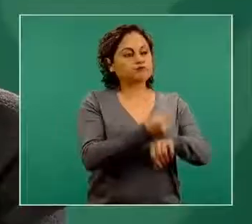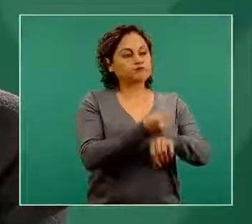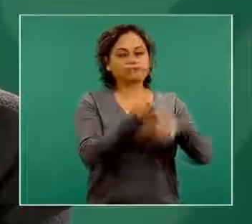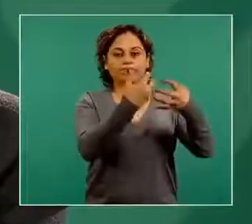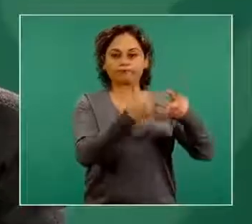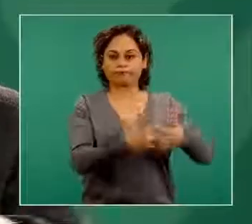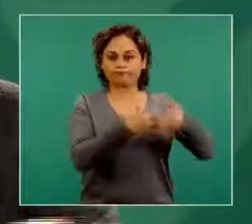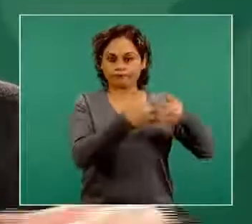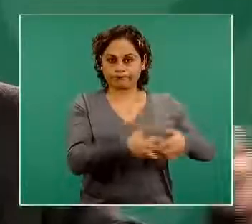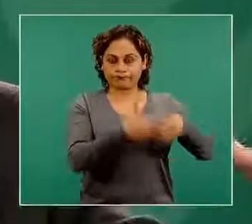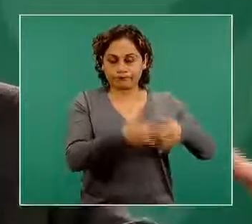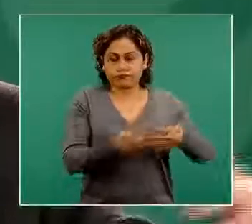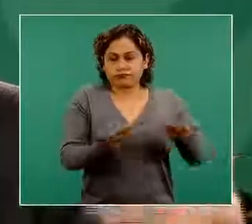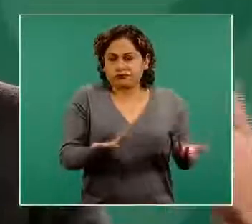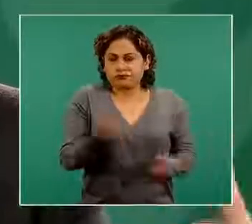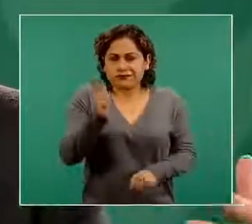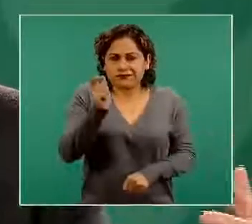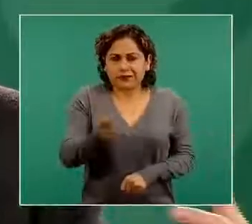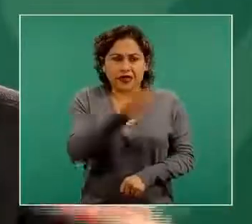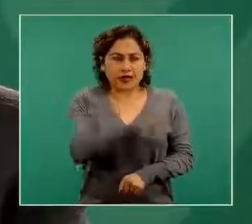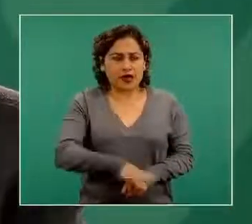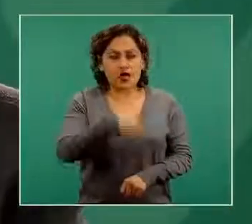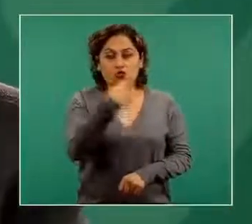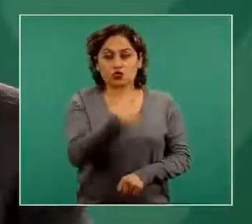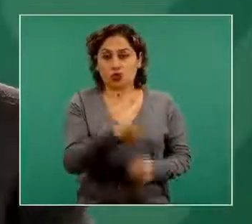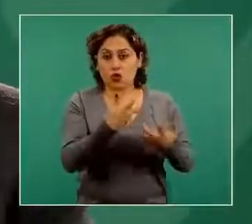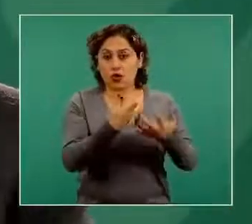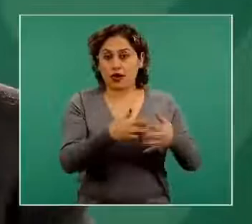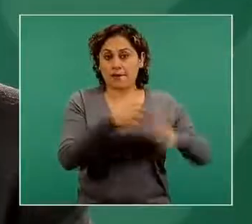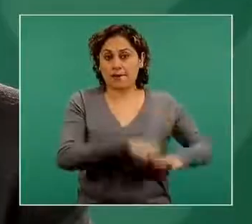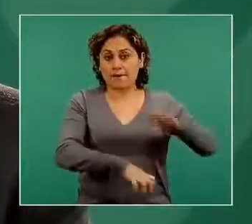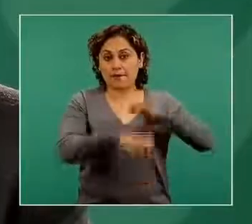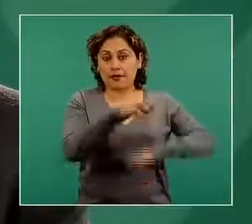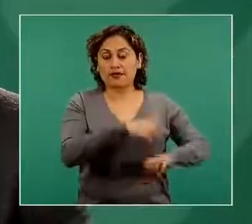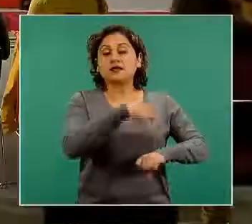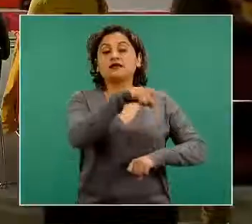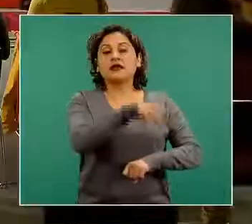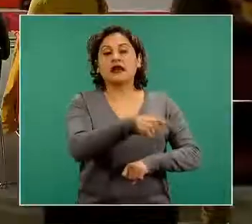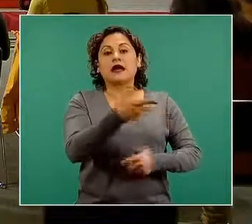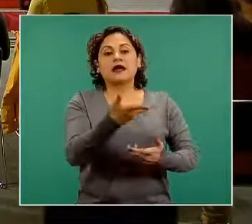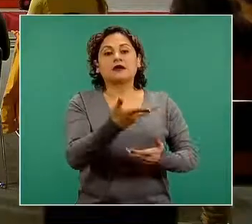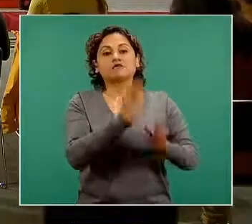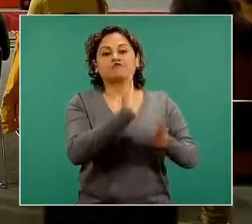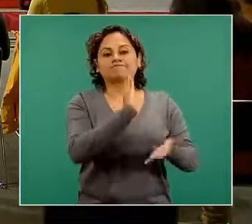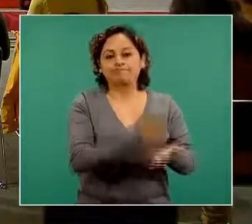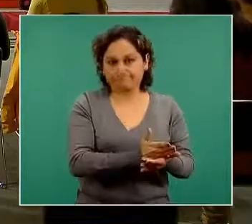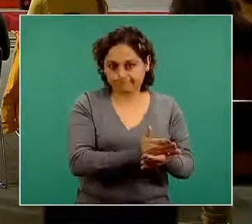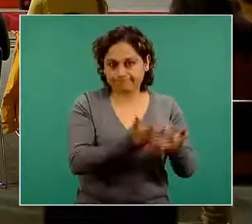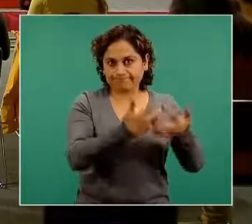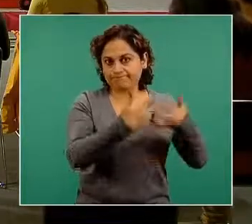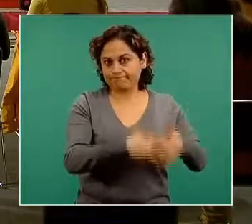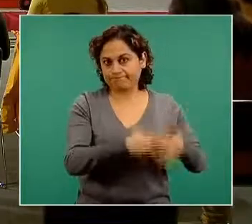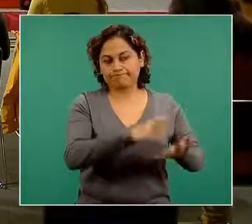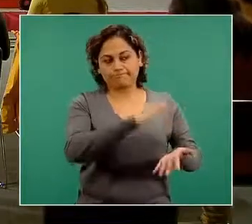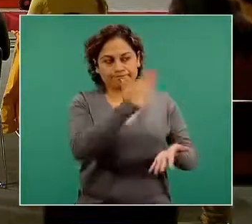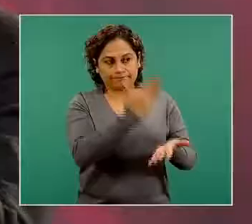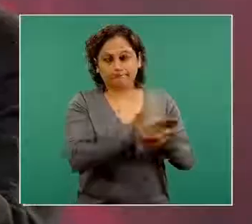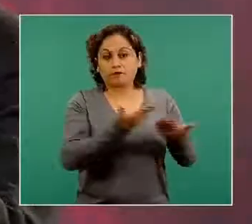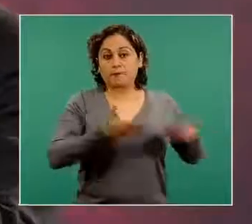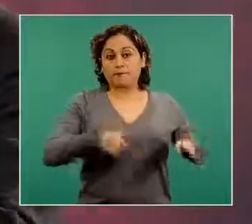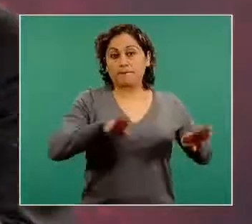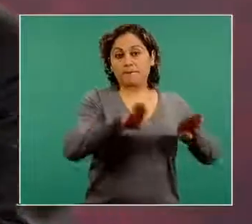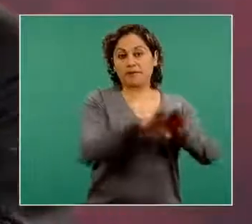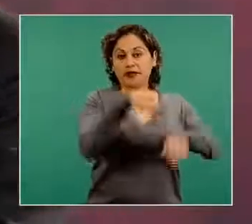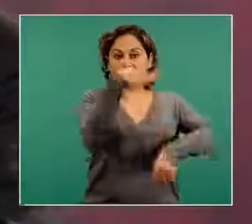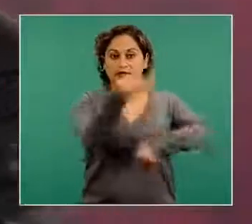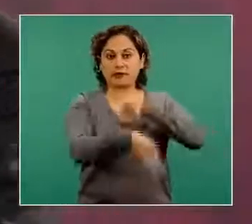máquinas para hacer las adaptaciones físicas a esa infraestructura y va a tener, una vez que abra, una